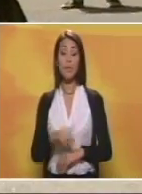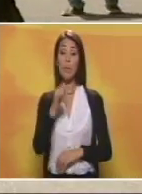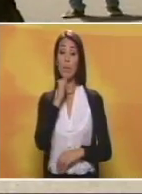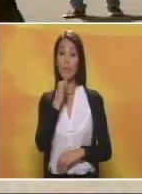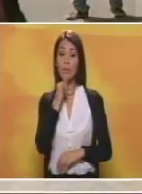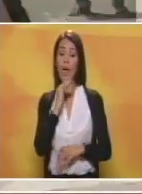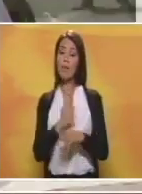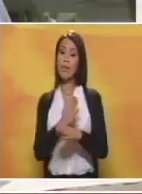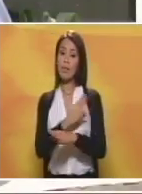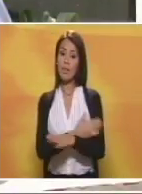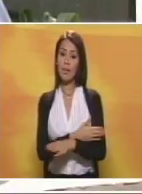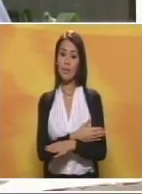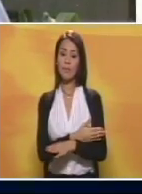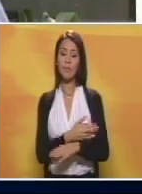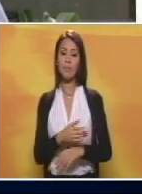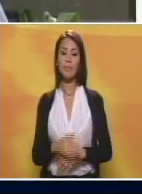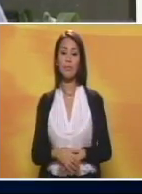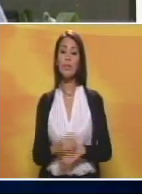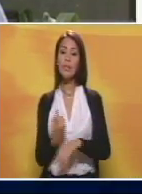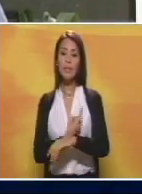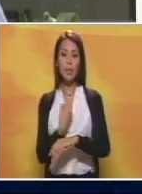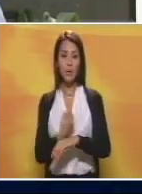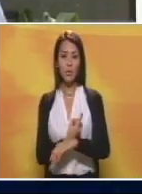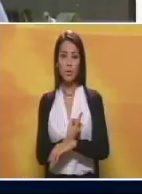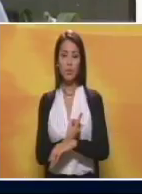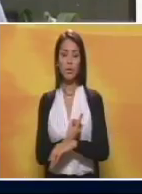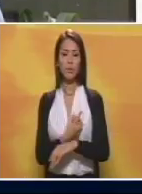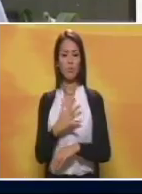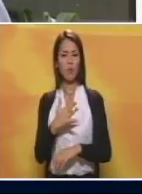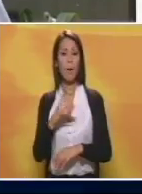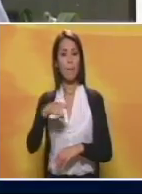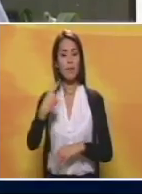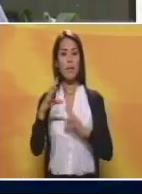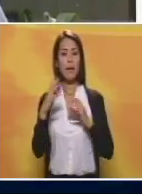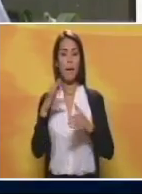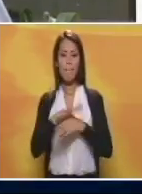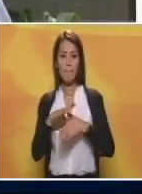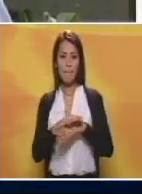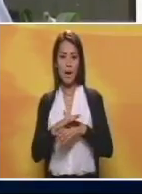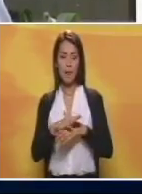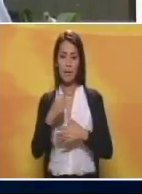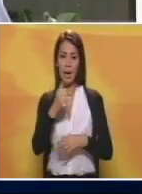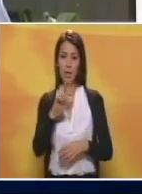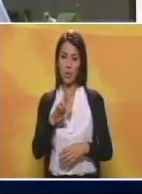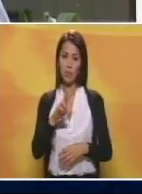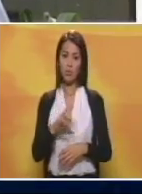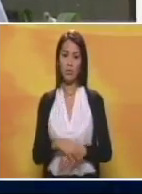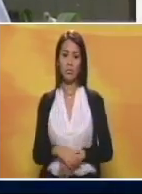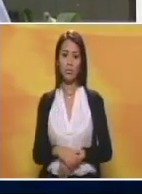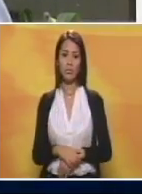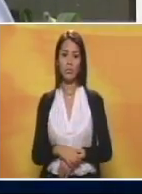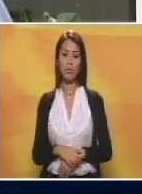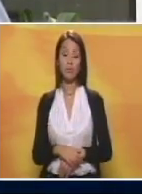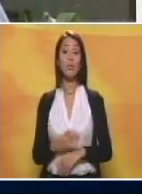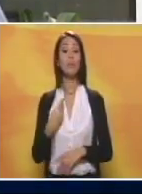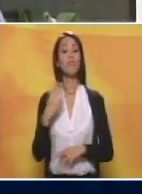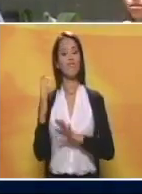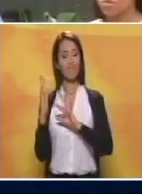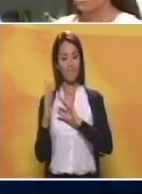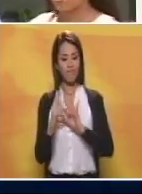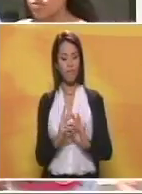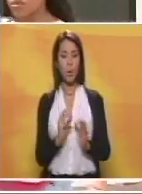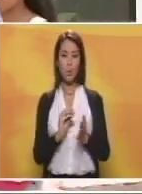señaláramos al principio, se estima que en las próximas horas, a más tardar mañana martes a mediodía, debe haber regresado el resto de